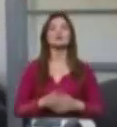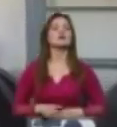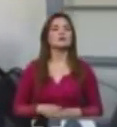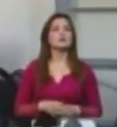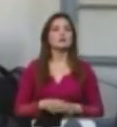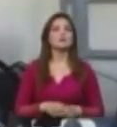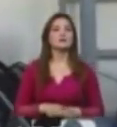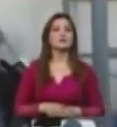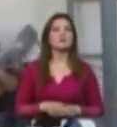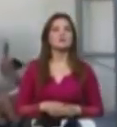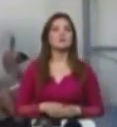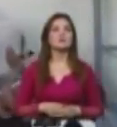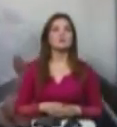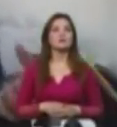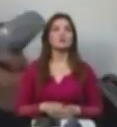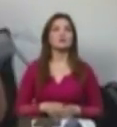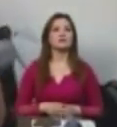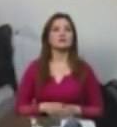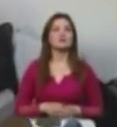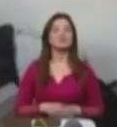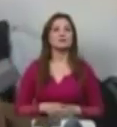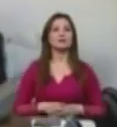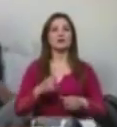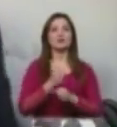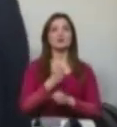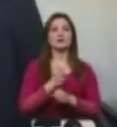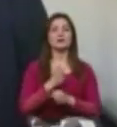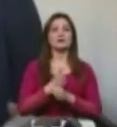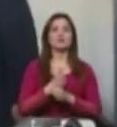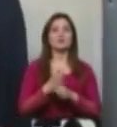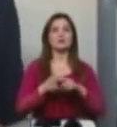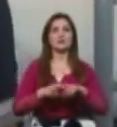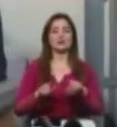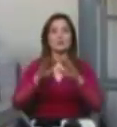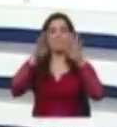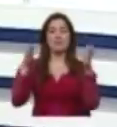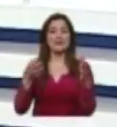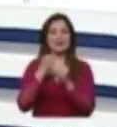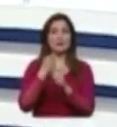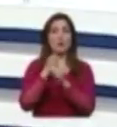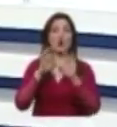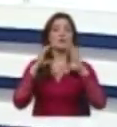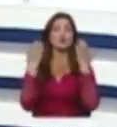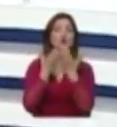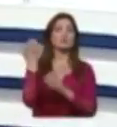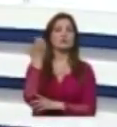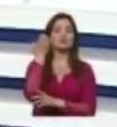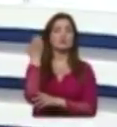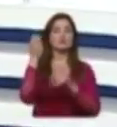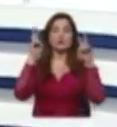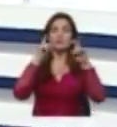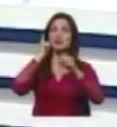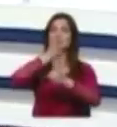Ya escuchamos, compañeros, se van a tomar medidas y se sigue trabajando en las diferentes mesas luego de haberse decretado el